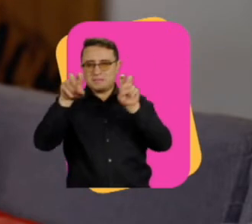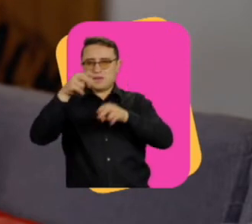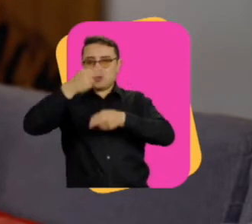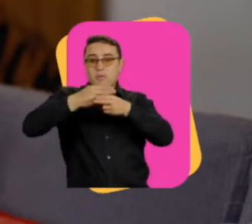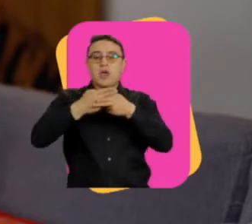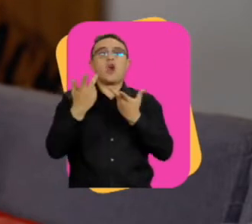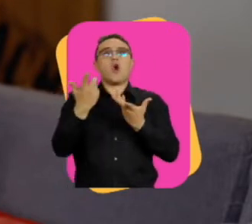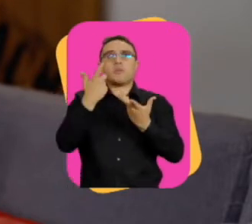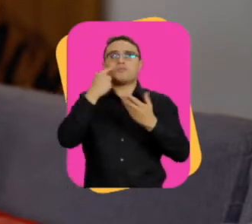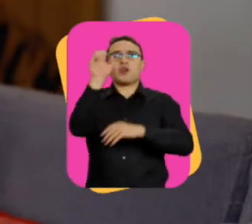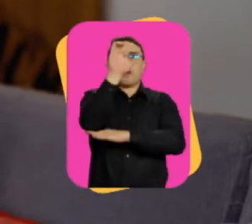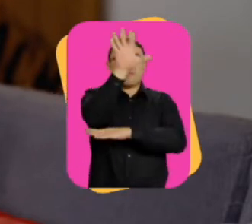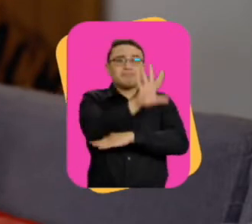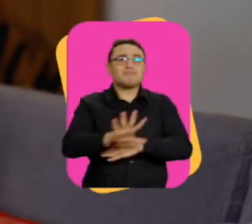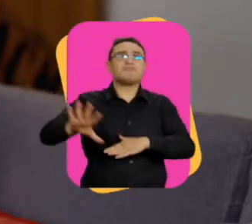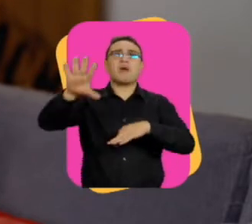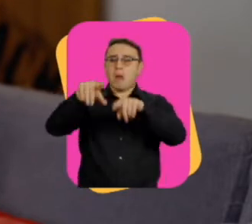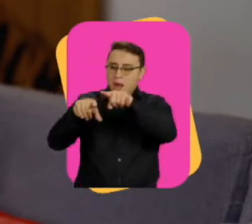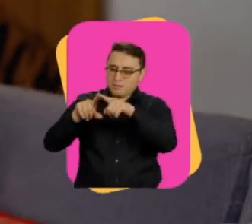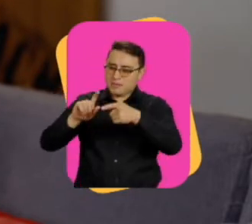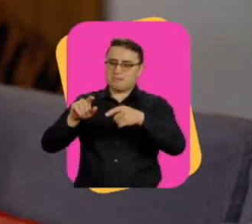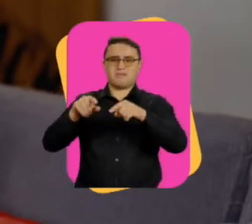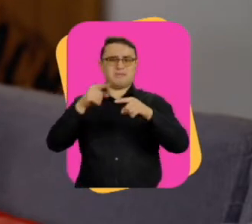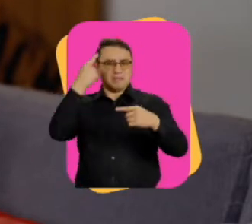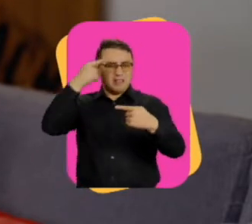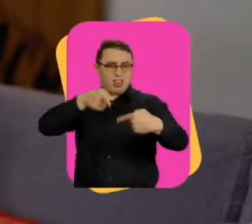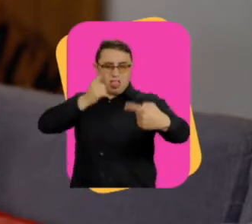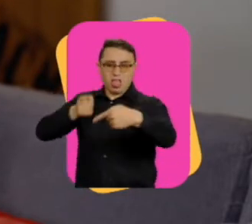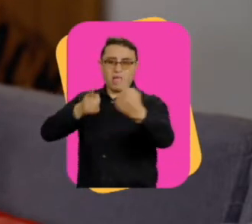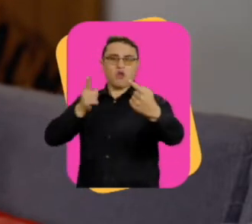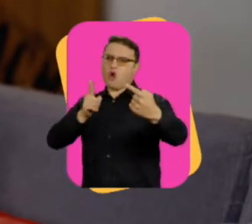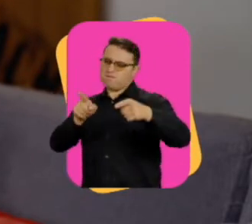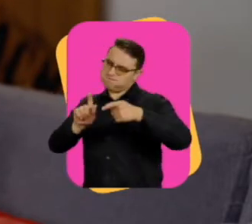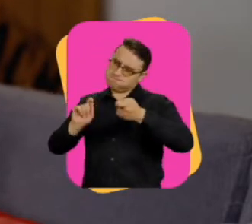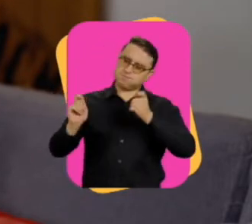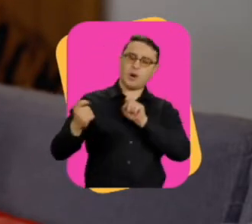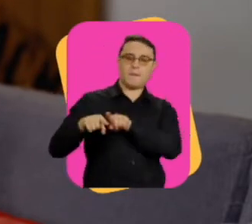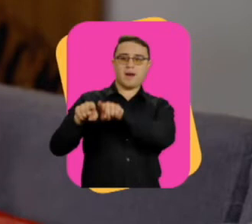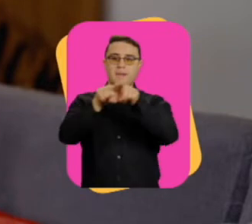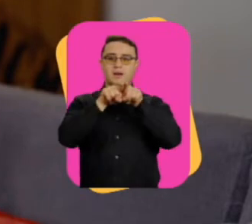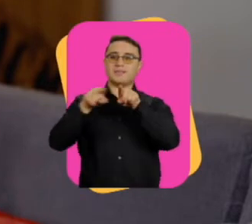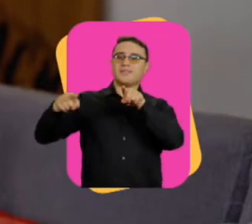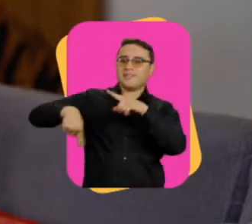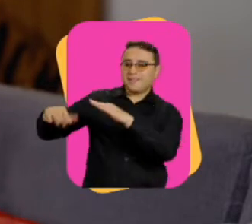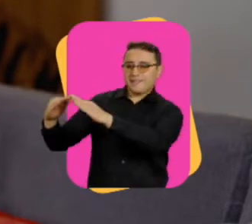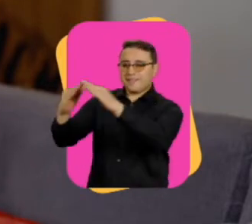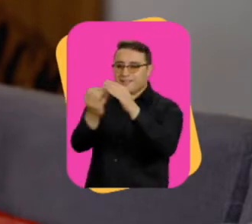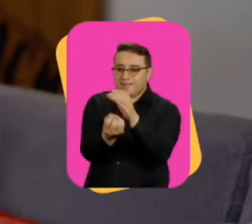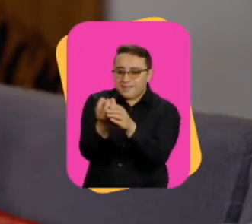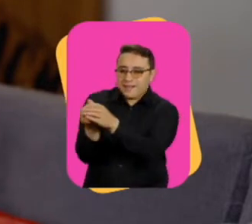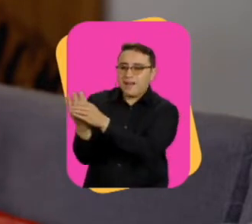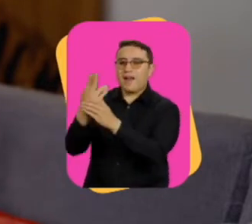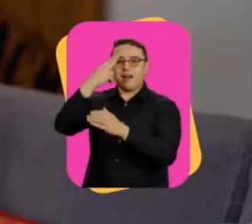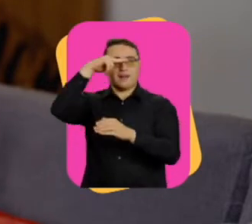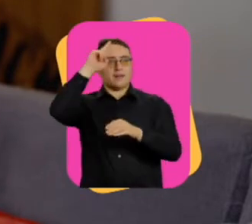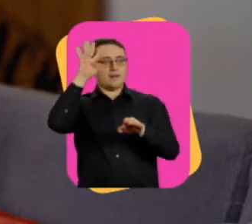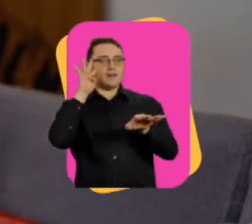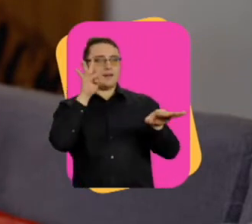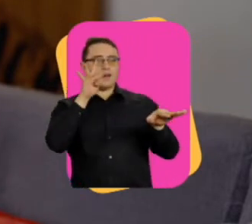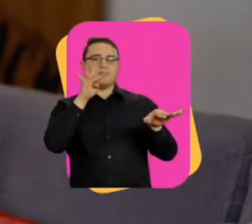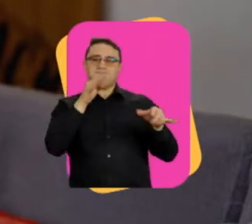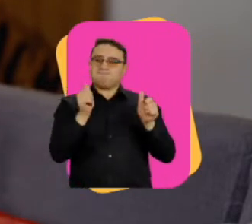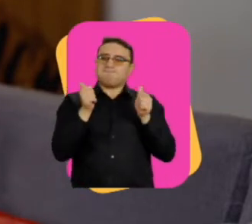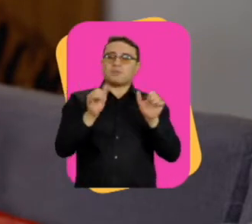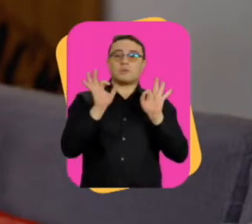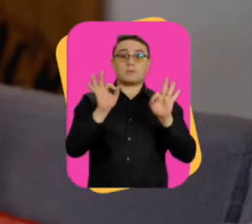o hermanas en Colombia y en nuestras regiones, y las casas productoras lo interpretaron muy bien. Y Socios, lo que buscaba